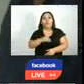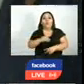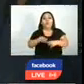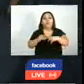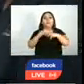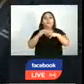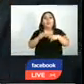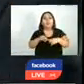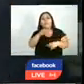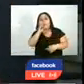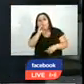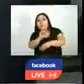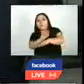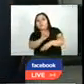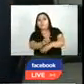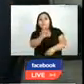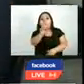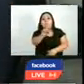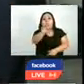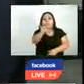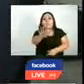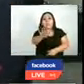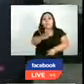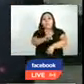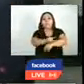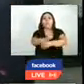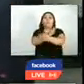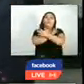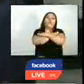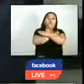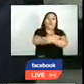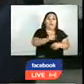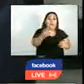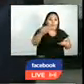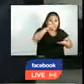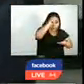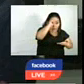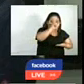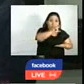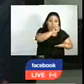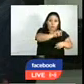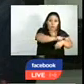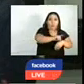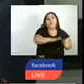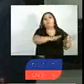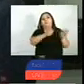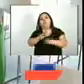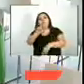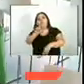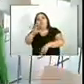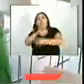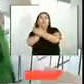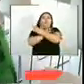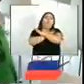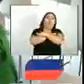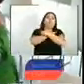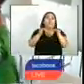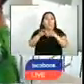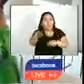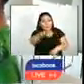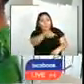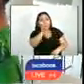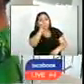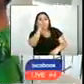visión recomiendan tener al menos 15 minutos de descanso por cada media hora de exposición a pantallas electrónicas. También hacen un llamado a los